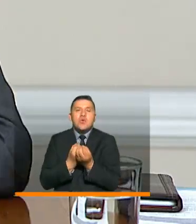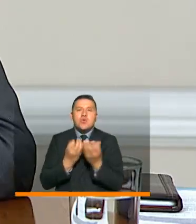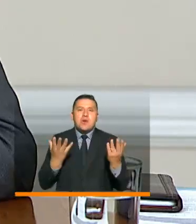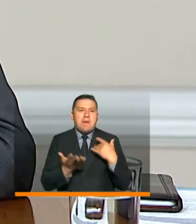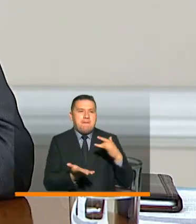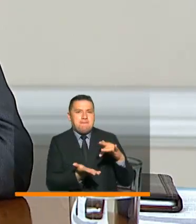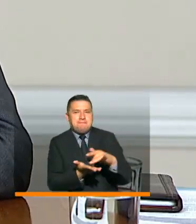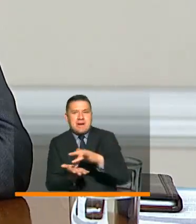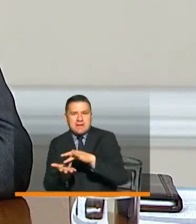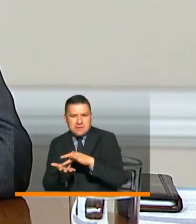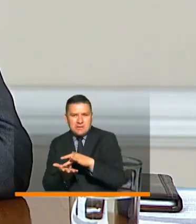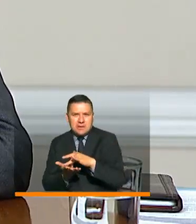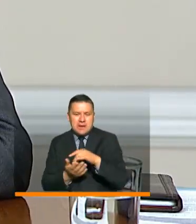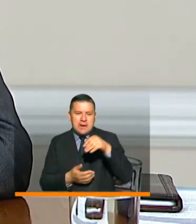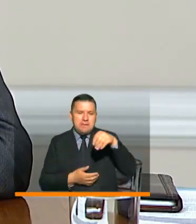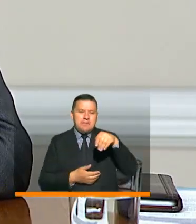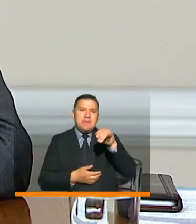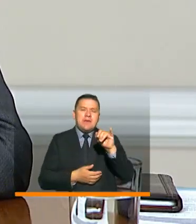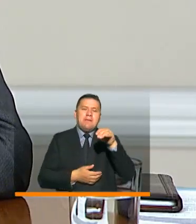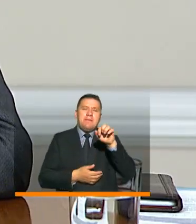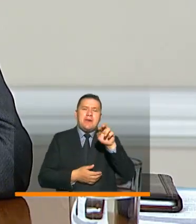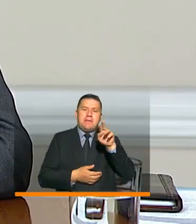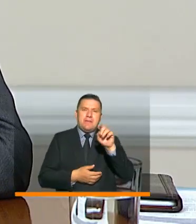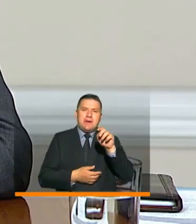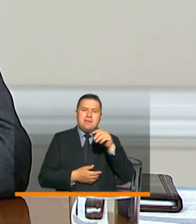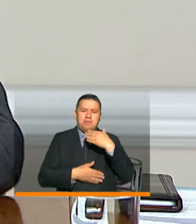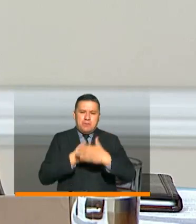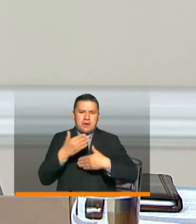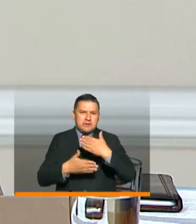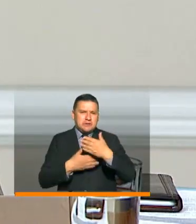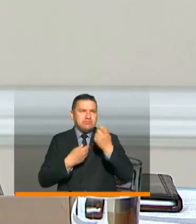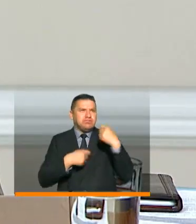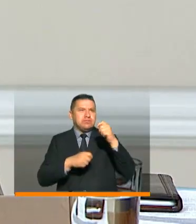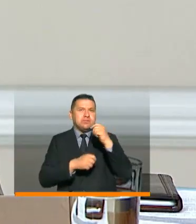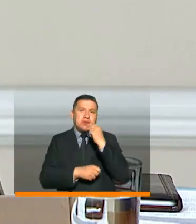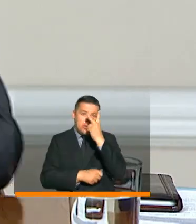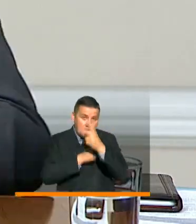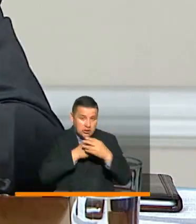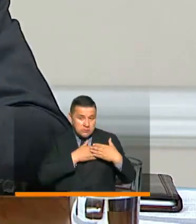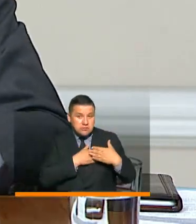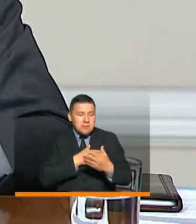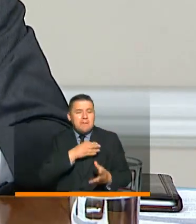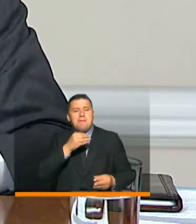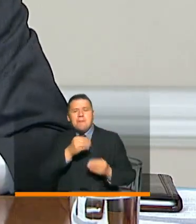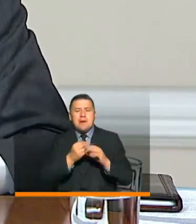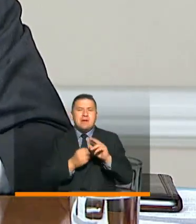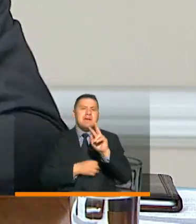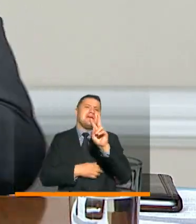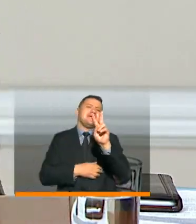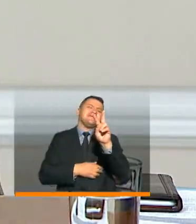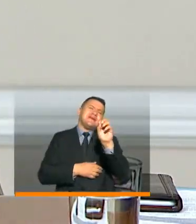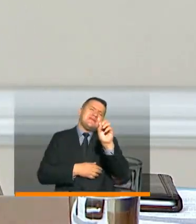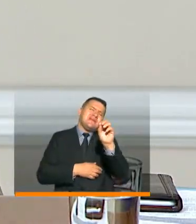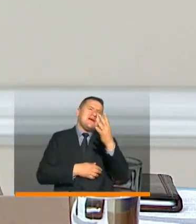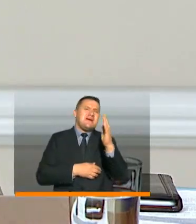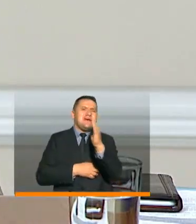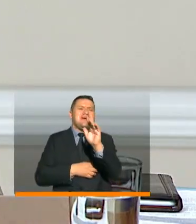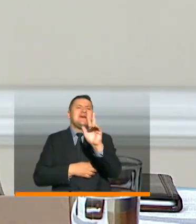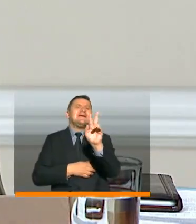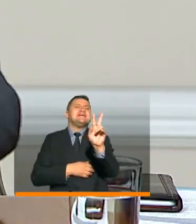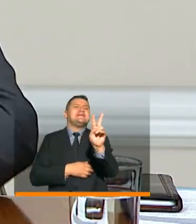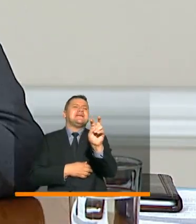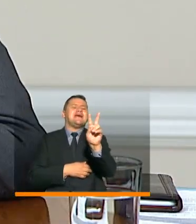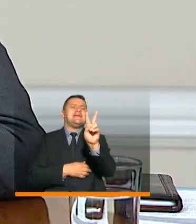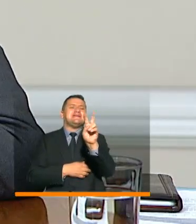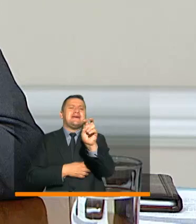la participación de MIPYMES en procesos de exportación. En los últimos 2 años aumentamos de un 70 a